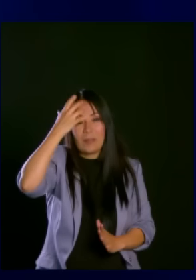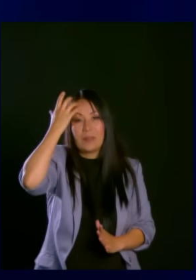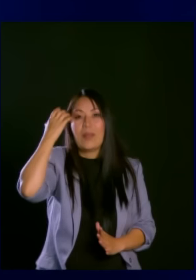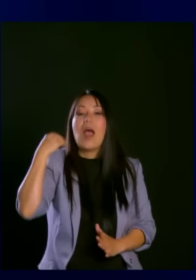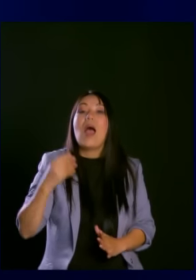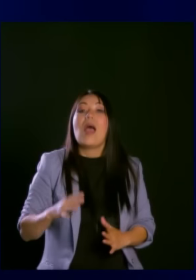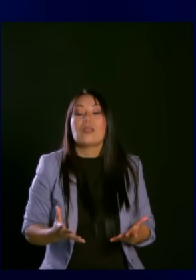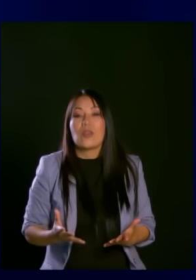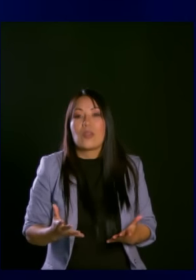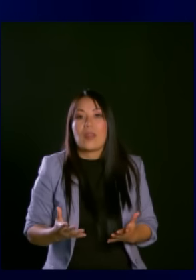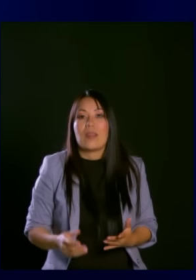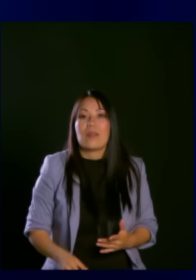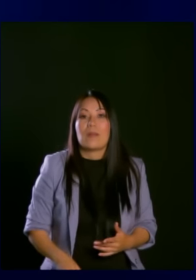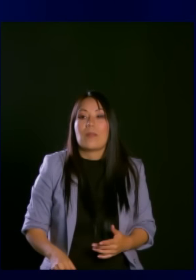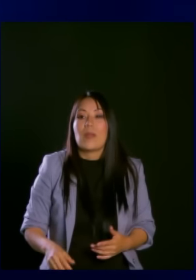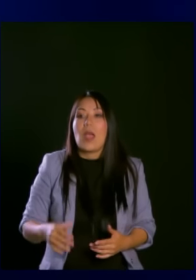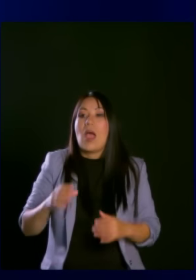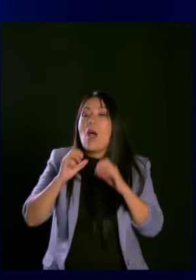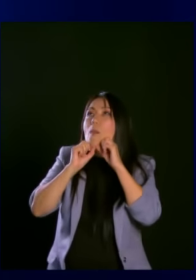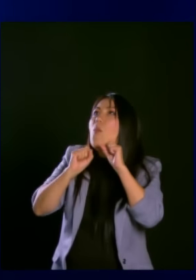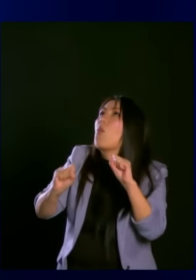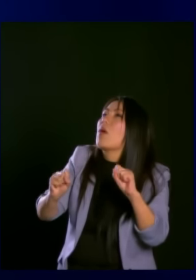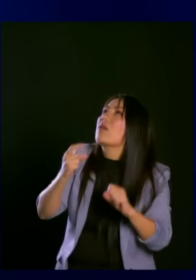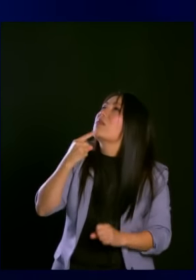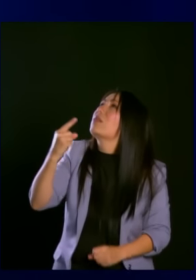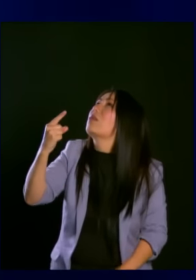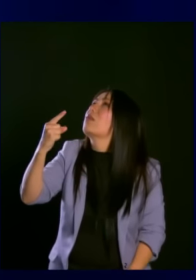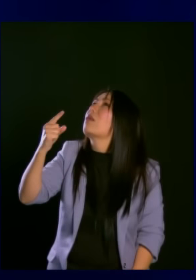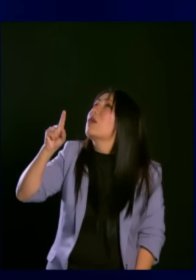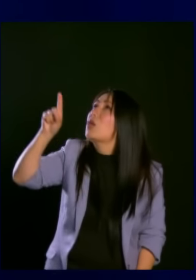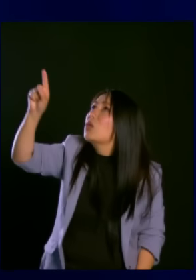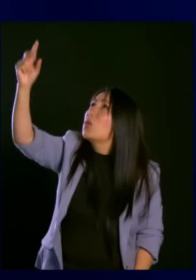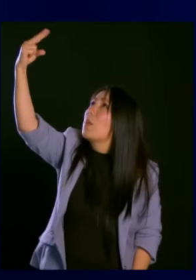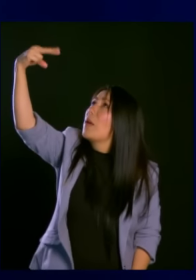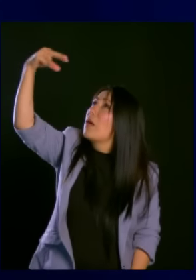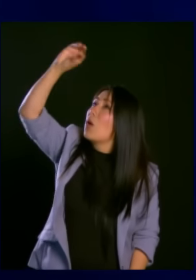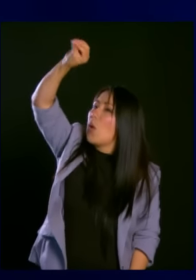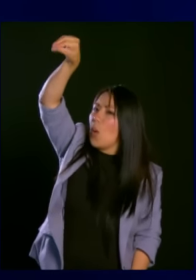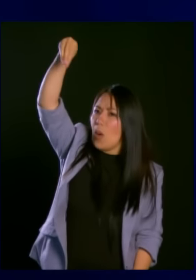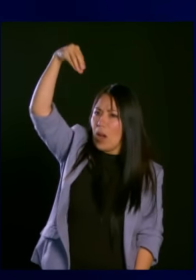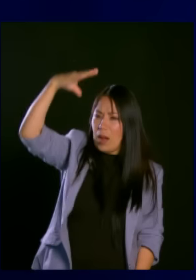hallado gracia, de nuevo, gracia. En tus ojos te ruego que me